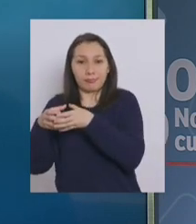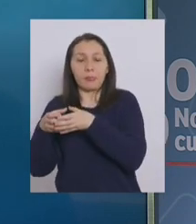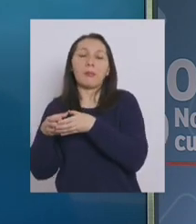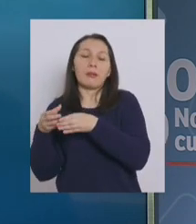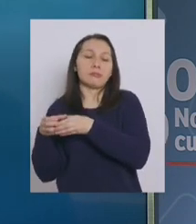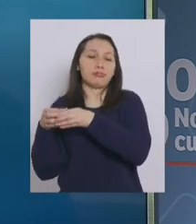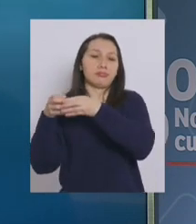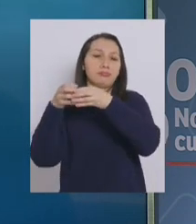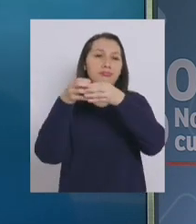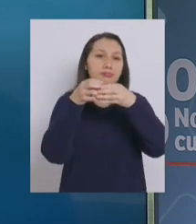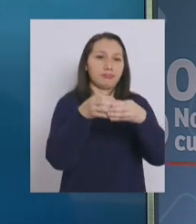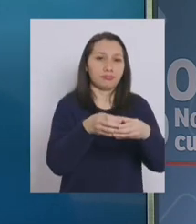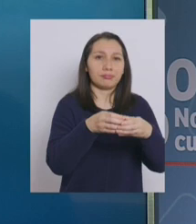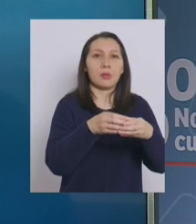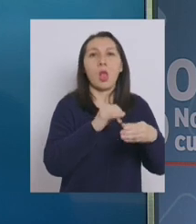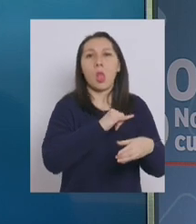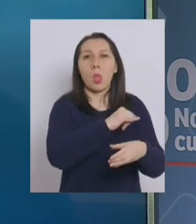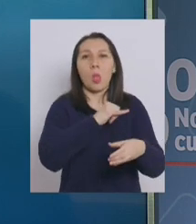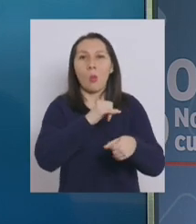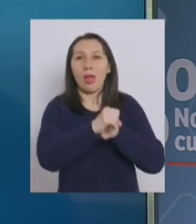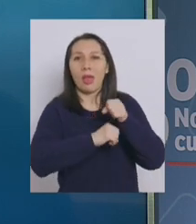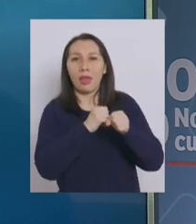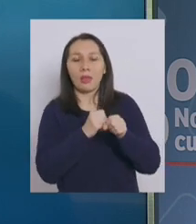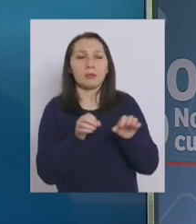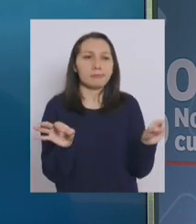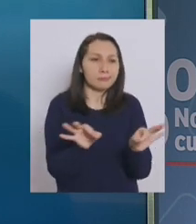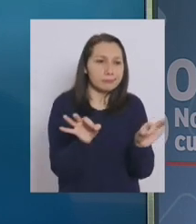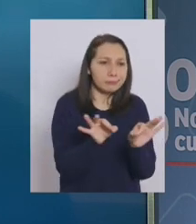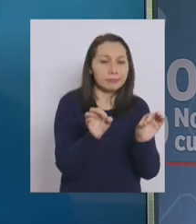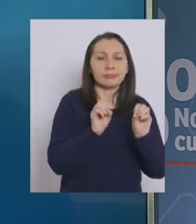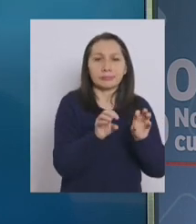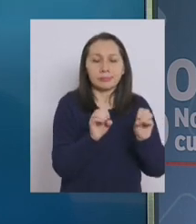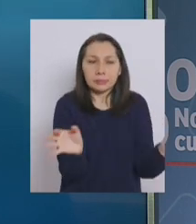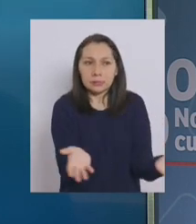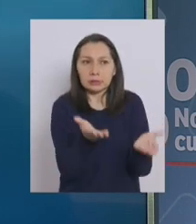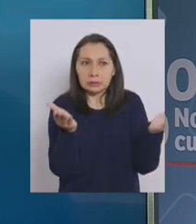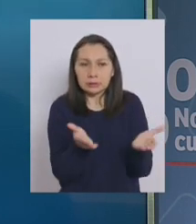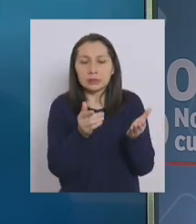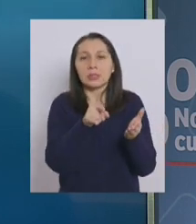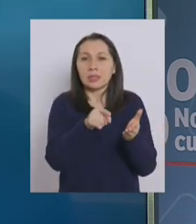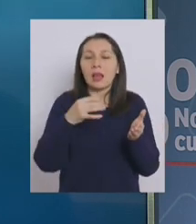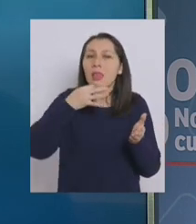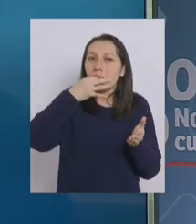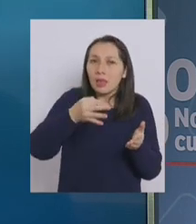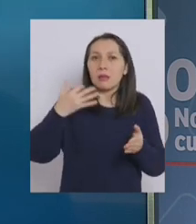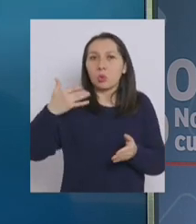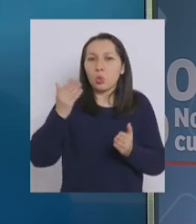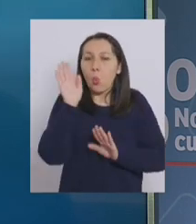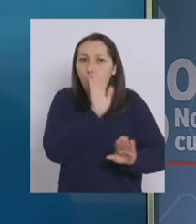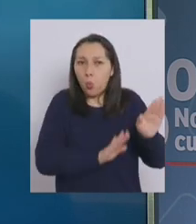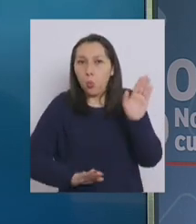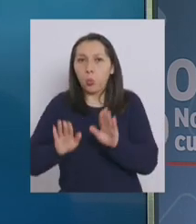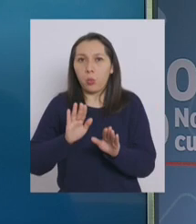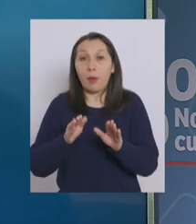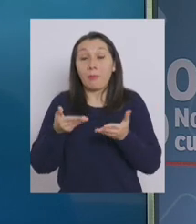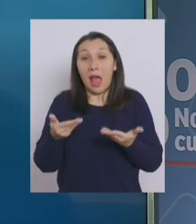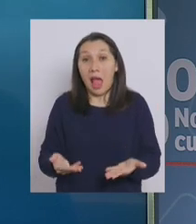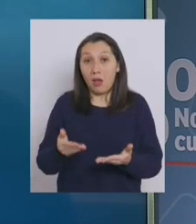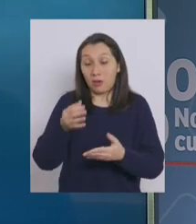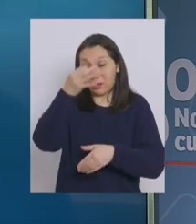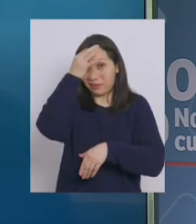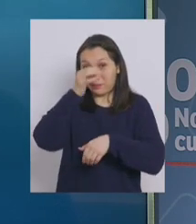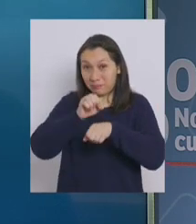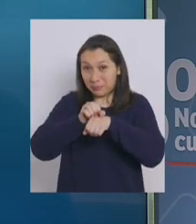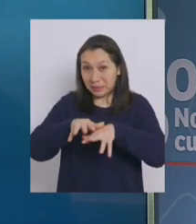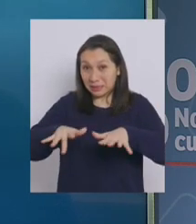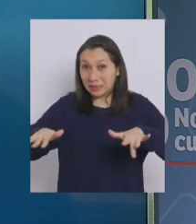adultos, que llegan a sus pares para que los incentiven y de la importancia que es cuidarse. Hoy día la pandemia